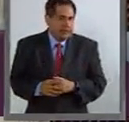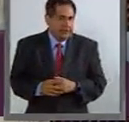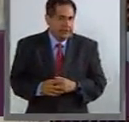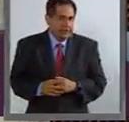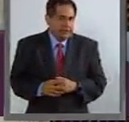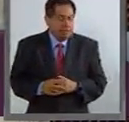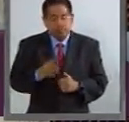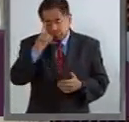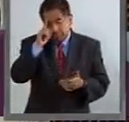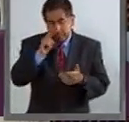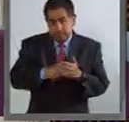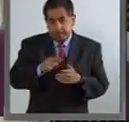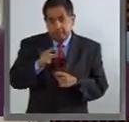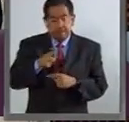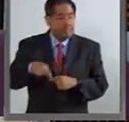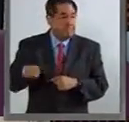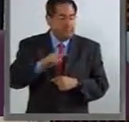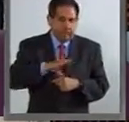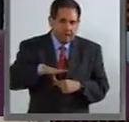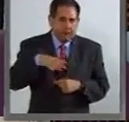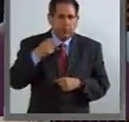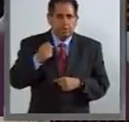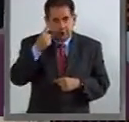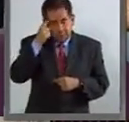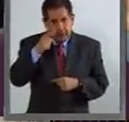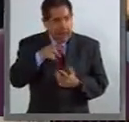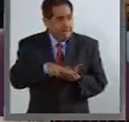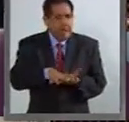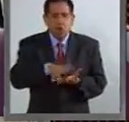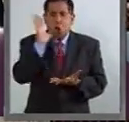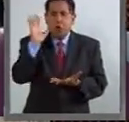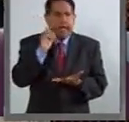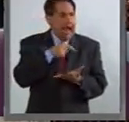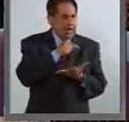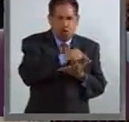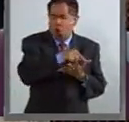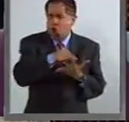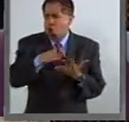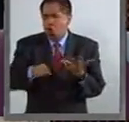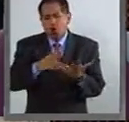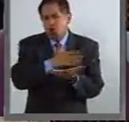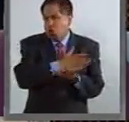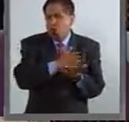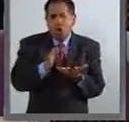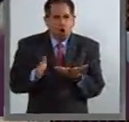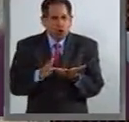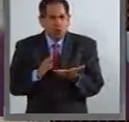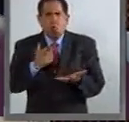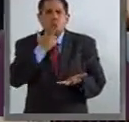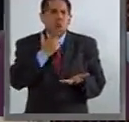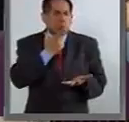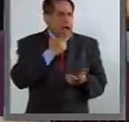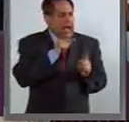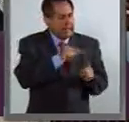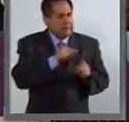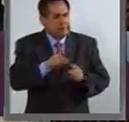que hacer un esfuerzo para tratar de estar en la mayoría de las redes sociales, porque además, dependiendo de a